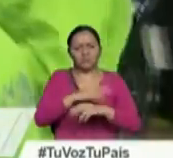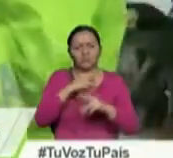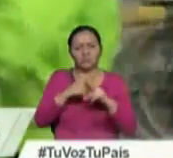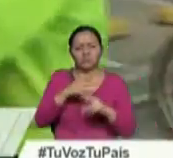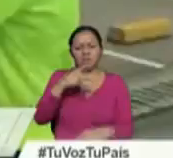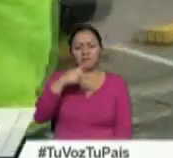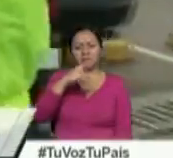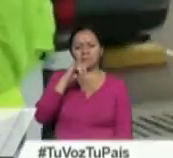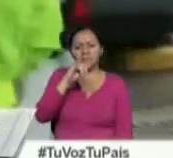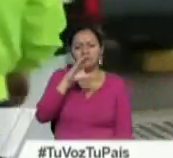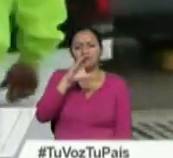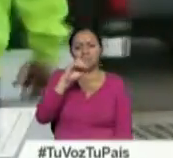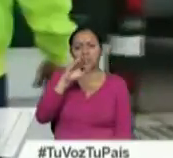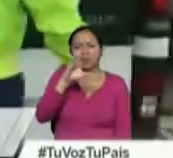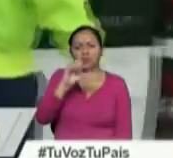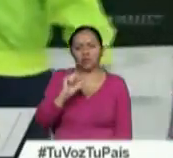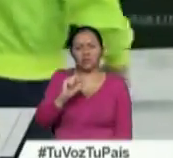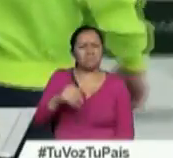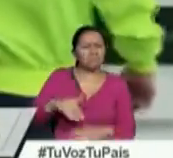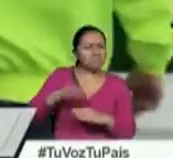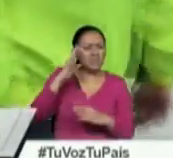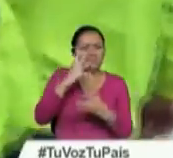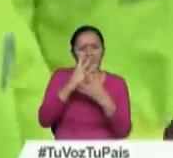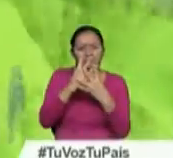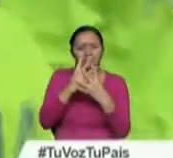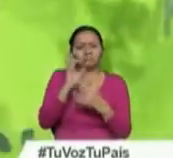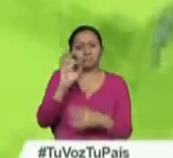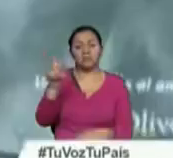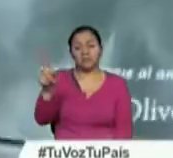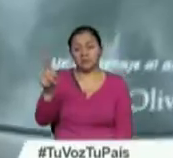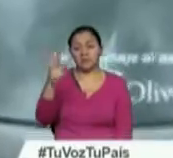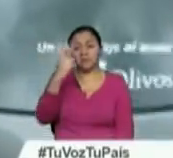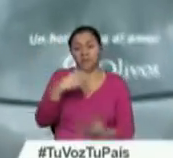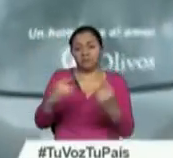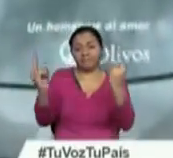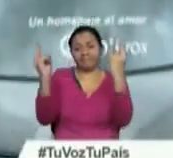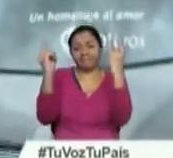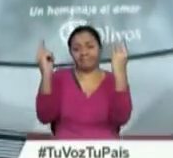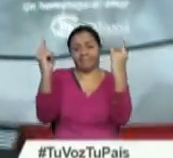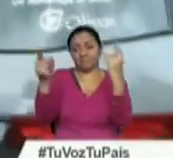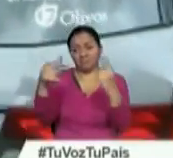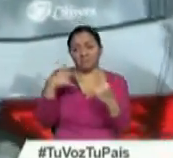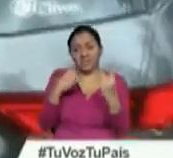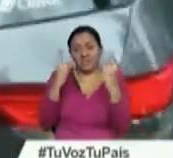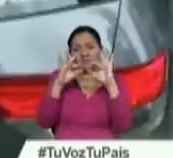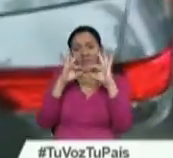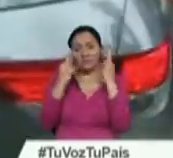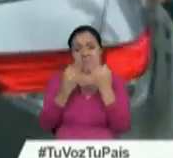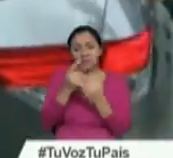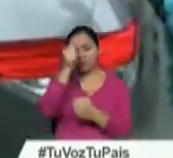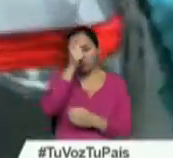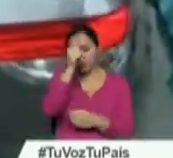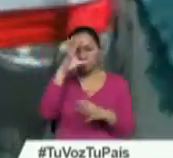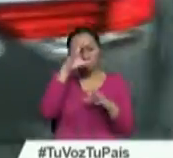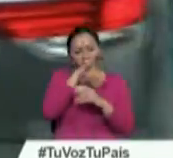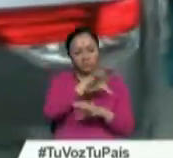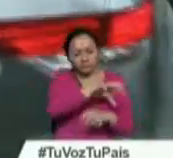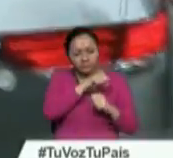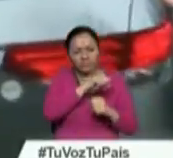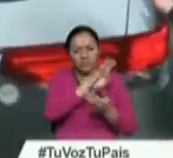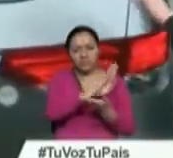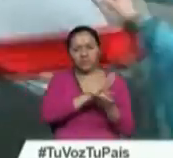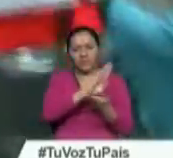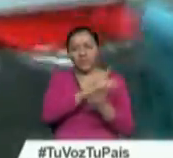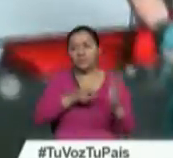de máxima seguridad. El hombre, miembro de una adinerada familia de Bogotá, presuntamente raptó el domingo a la menor de un humilde barrio y la